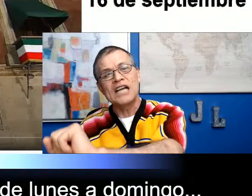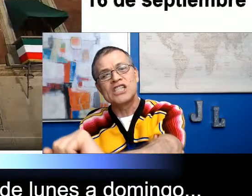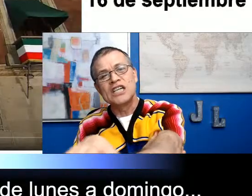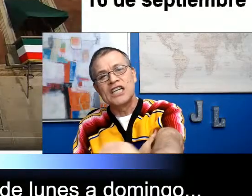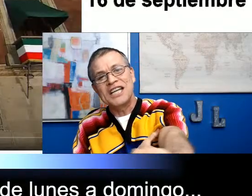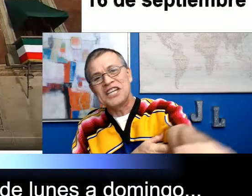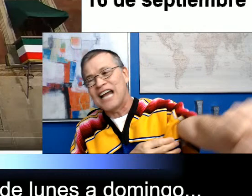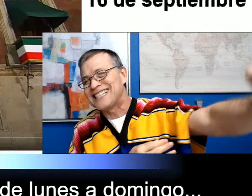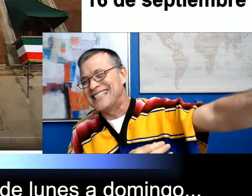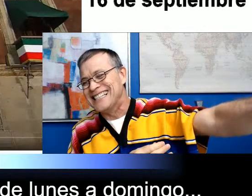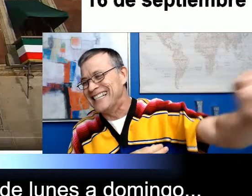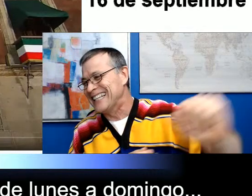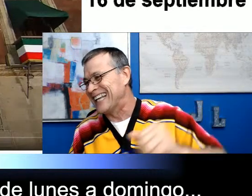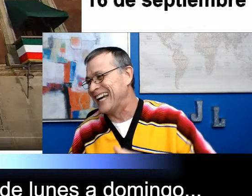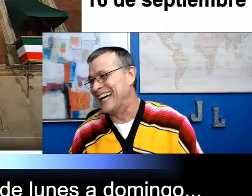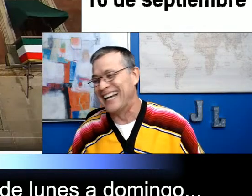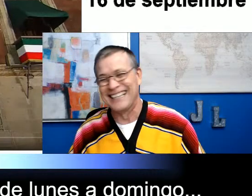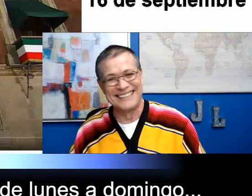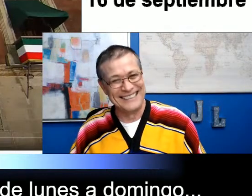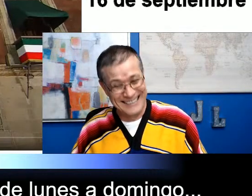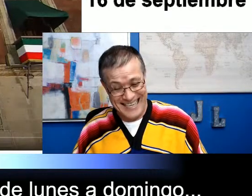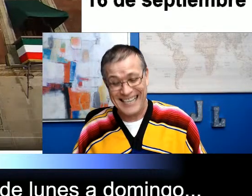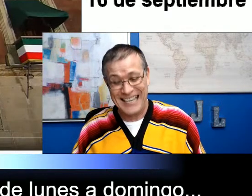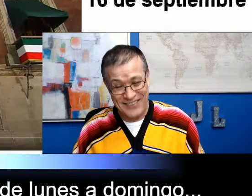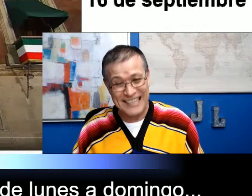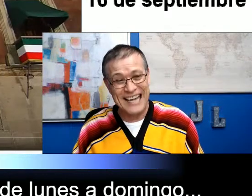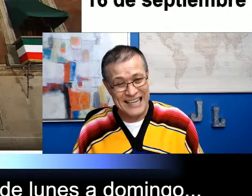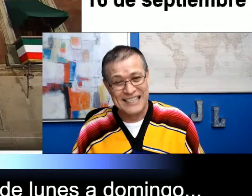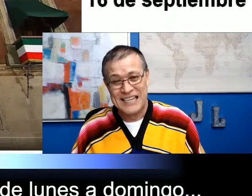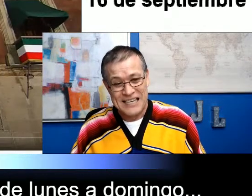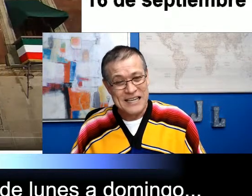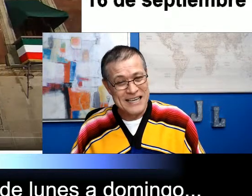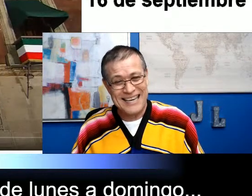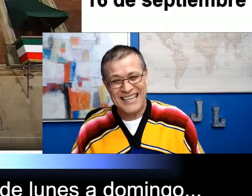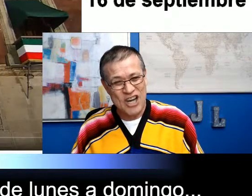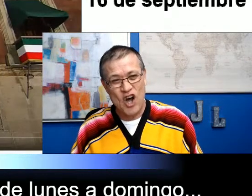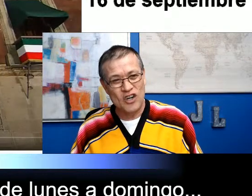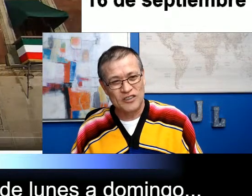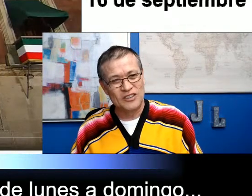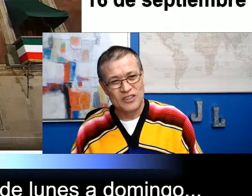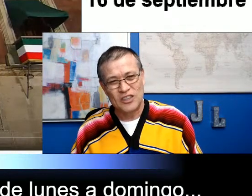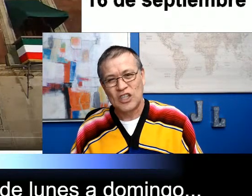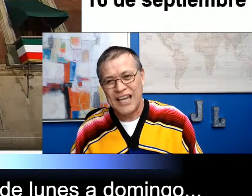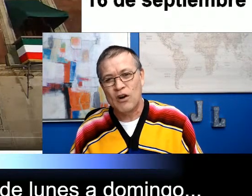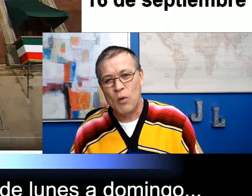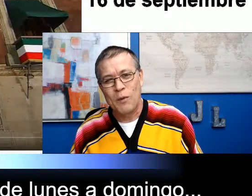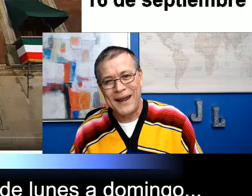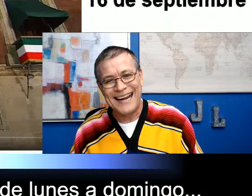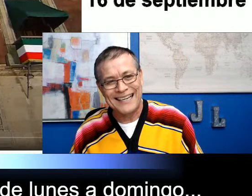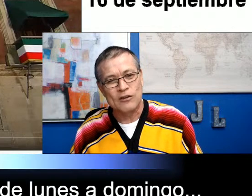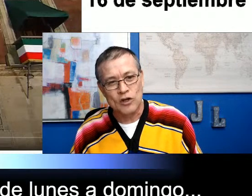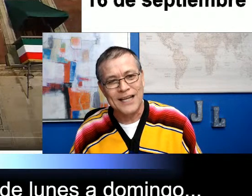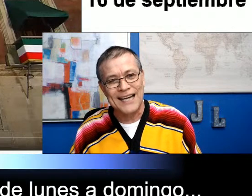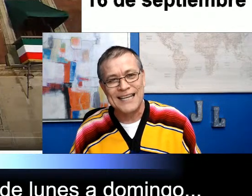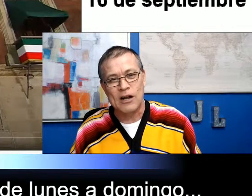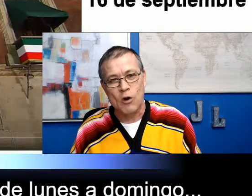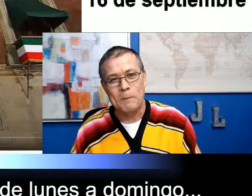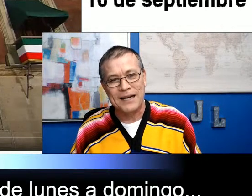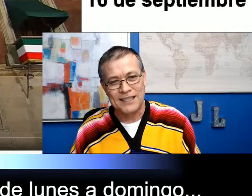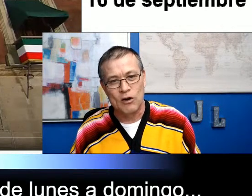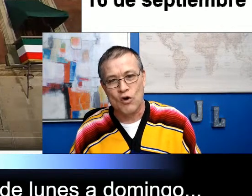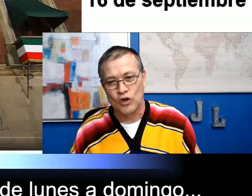chinita, chinita, chinita. De verdad. Yo lo quiero volver a recordar